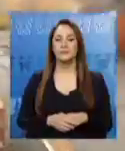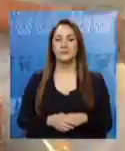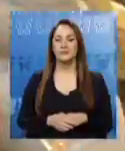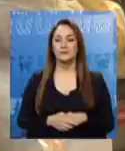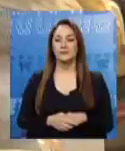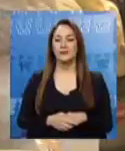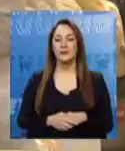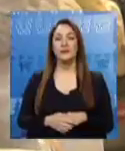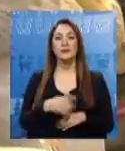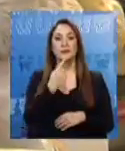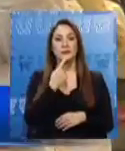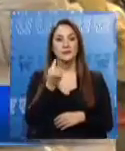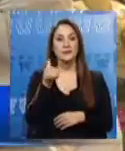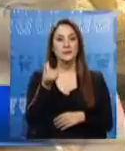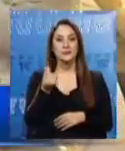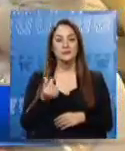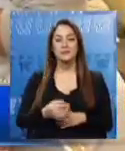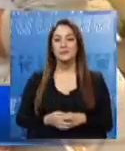sabor